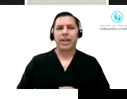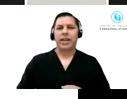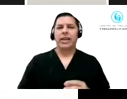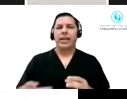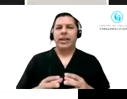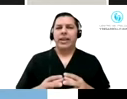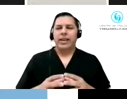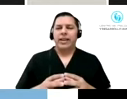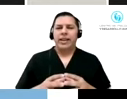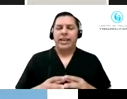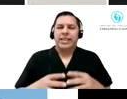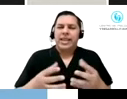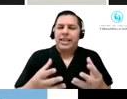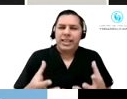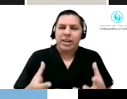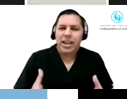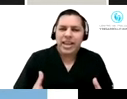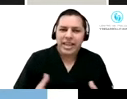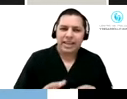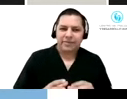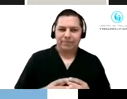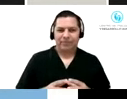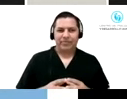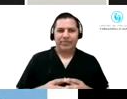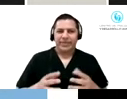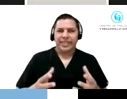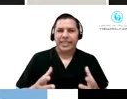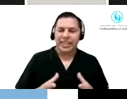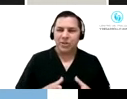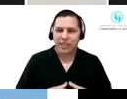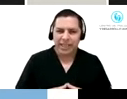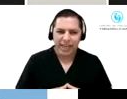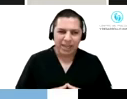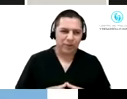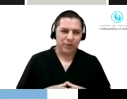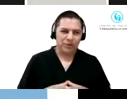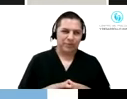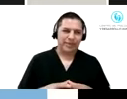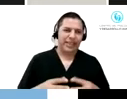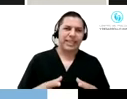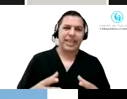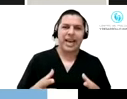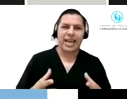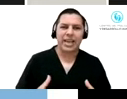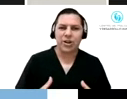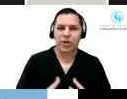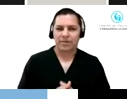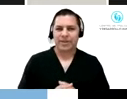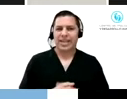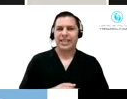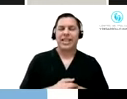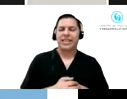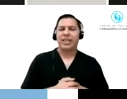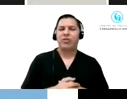también, ¿qué se le dice a una niña de 5 y 6 años que se cae y